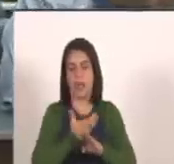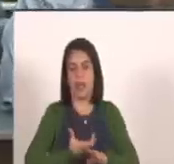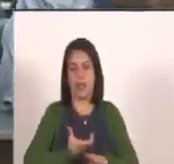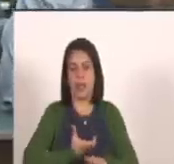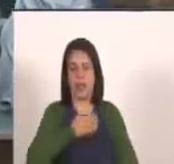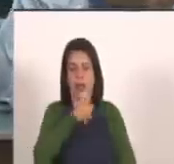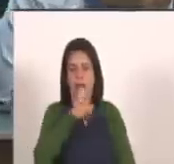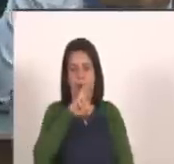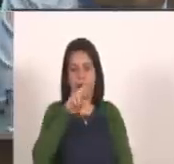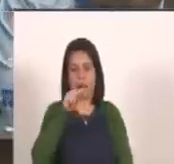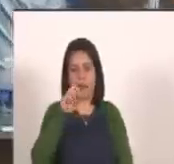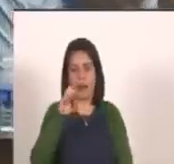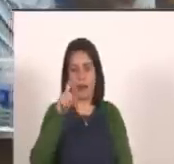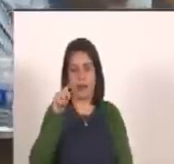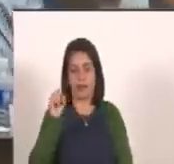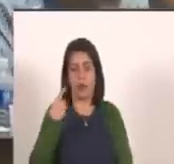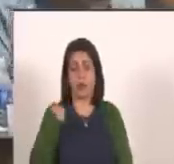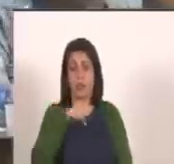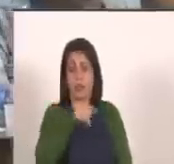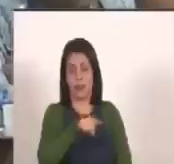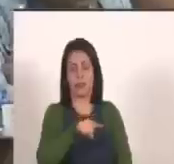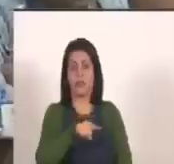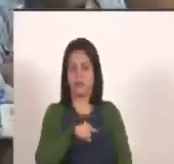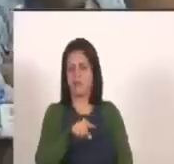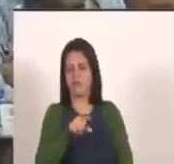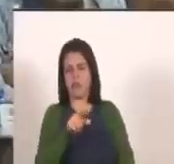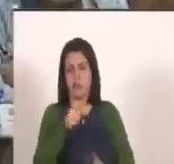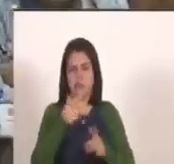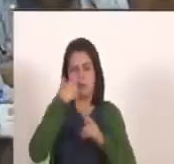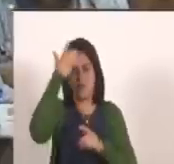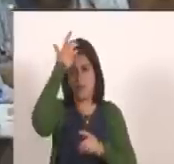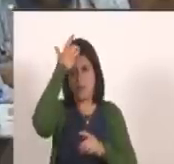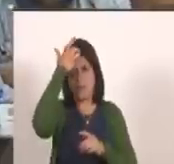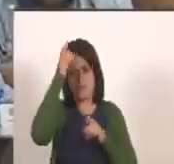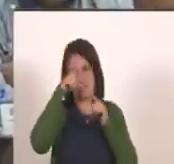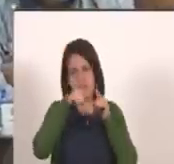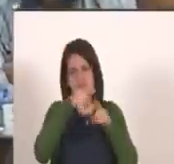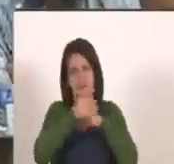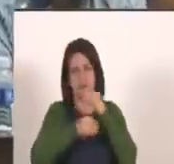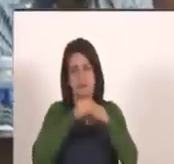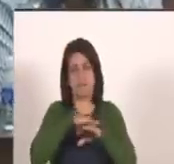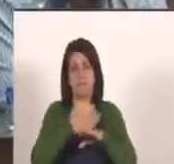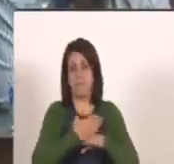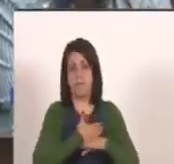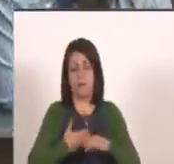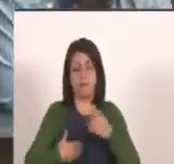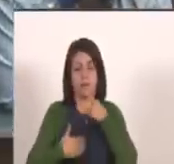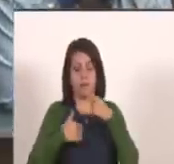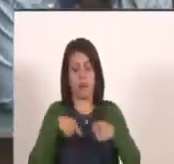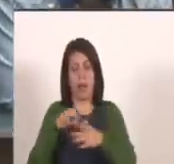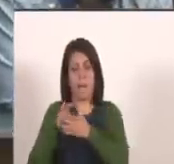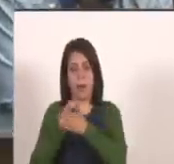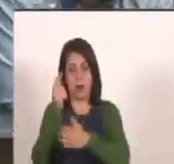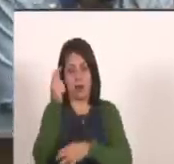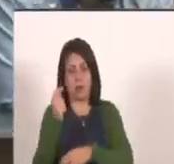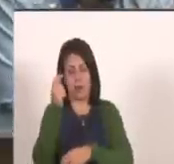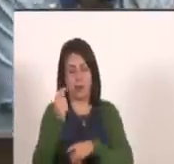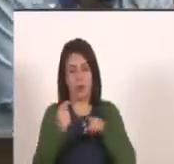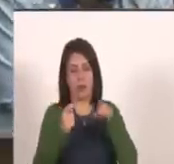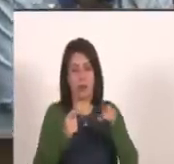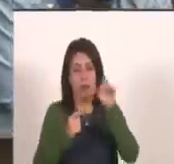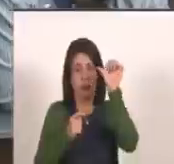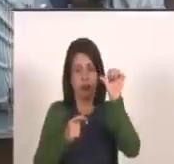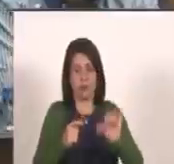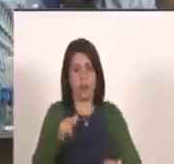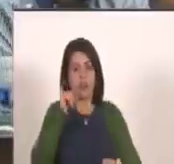exalcalde Ernesto Paraqueima, la tiene como un pranato. Y ese pranato lo tiene, presidente y colegas parlamentarios, y lo denuncio